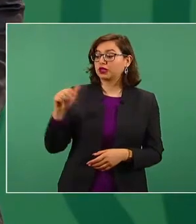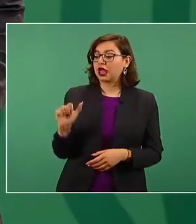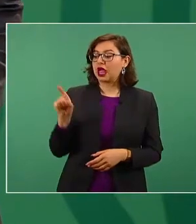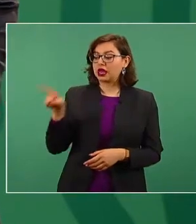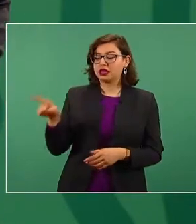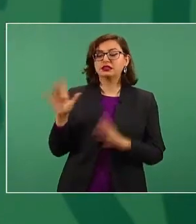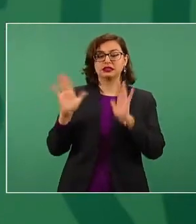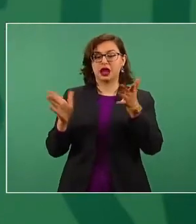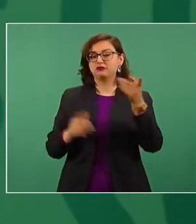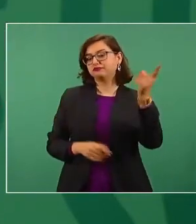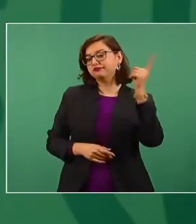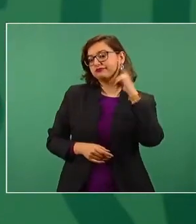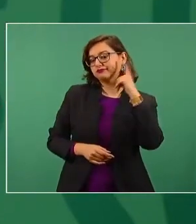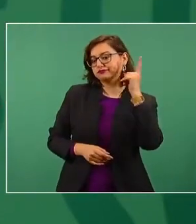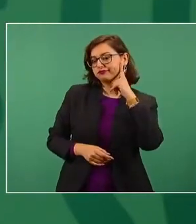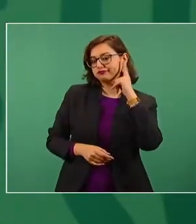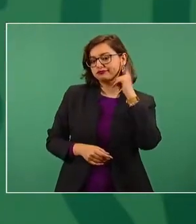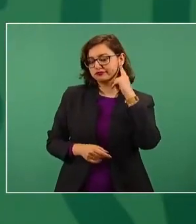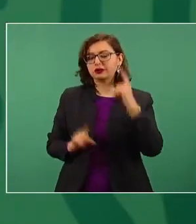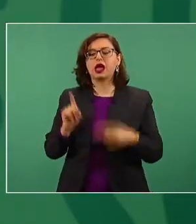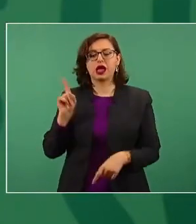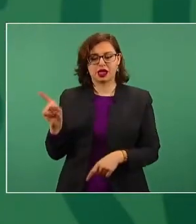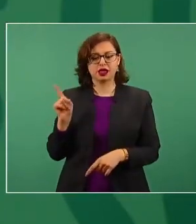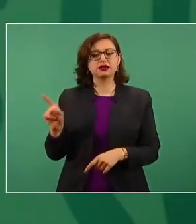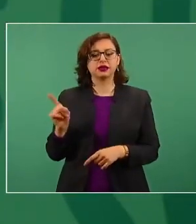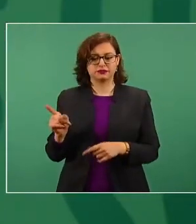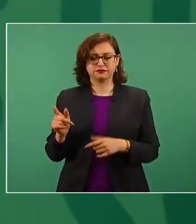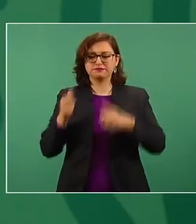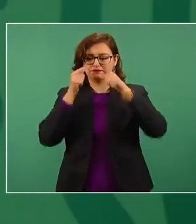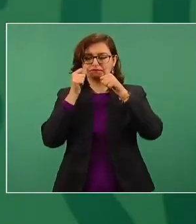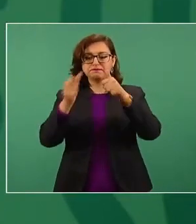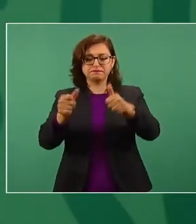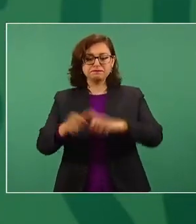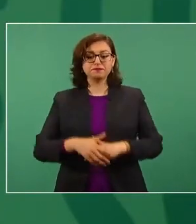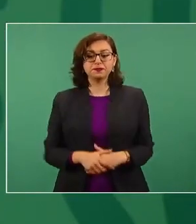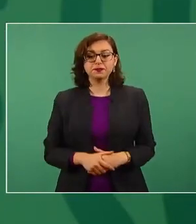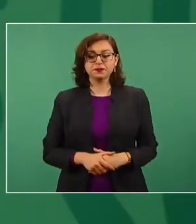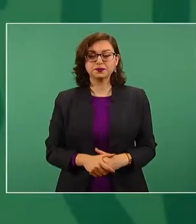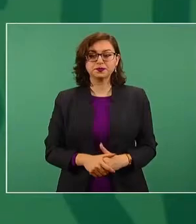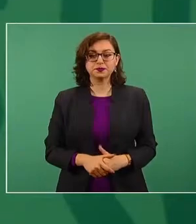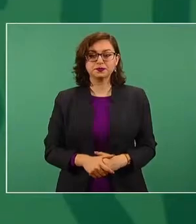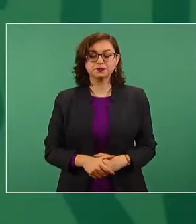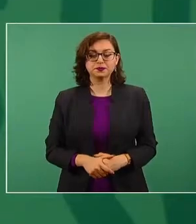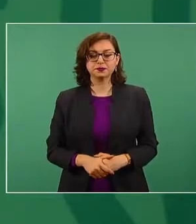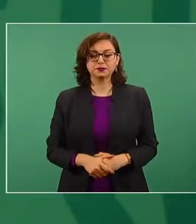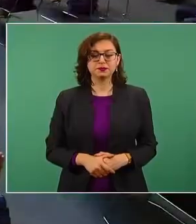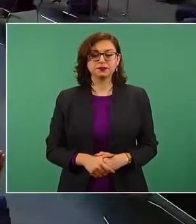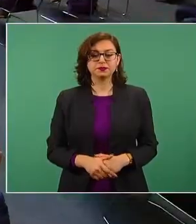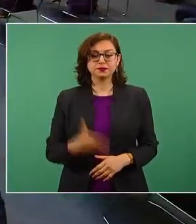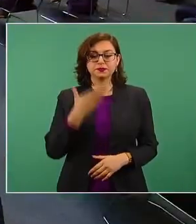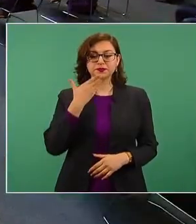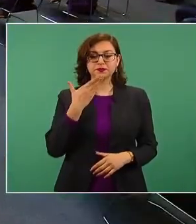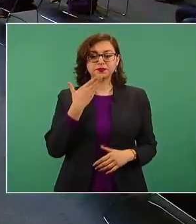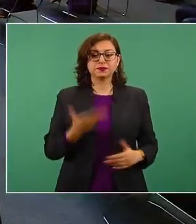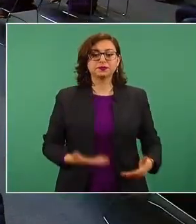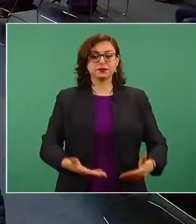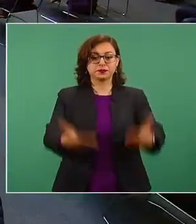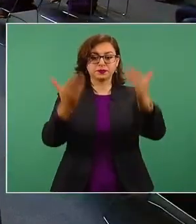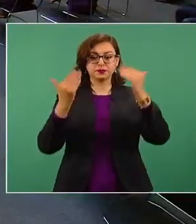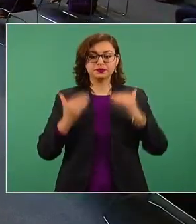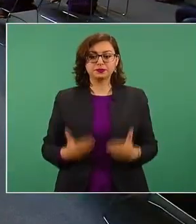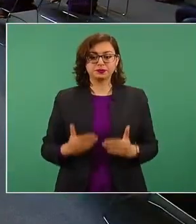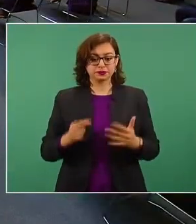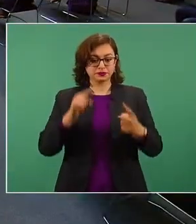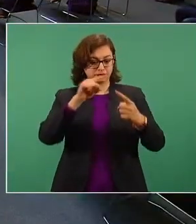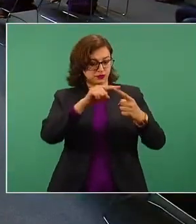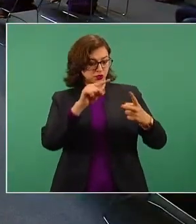Anita Guevara, ella va a atender tu planteamiento. Muy bien, vamos, terminamos